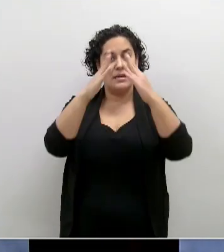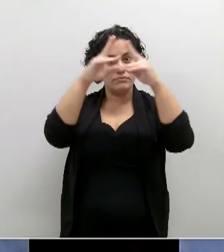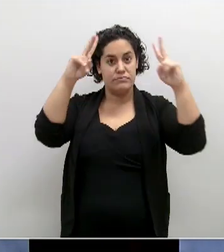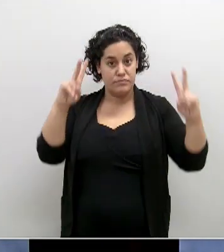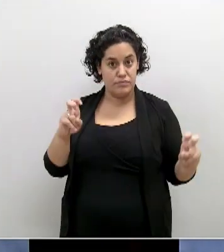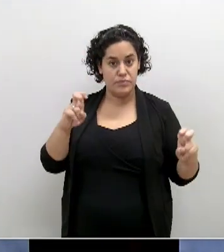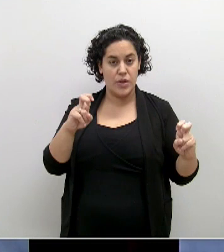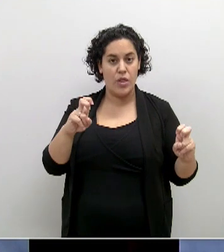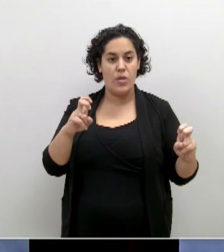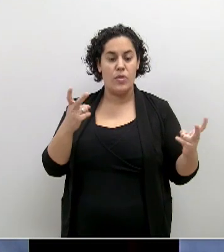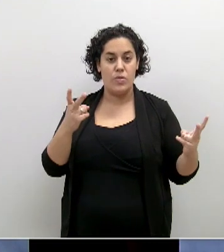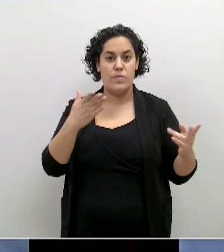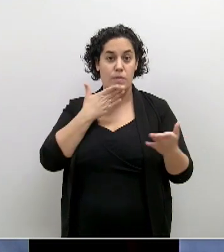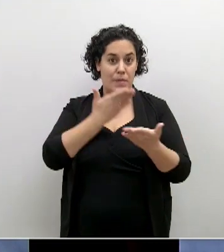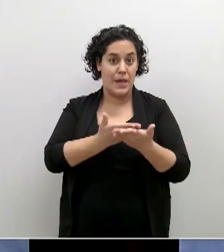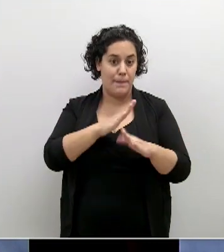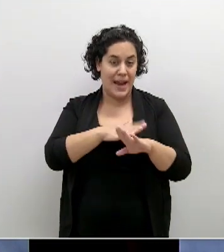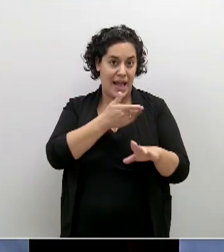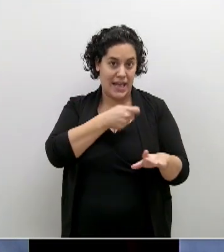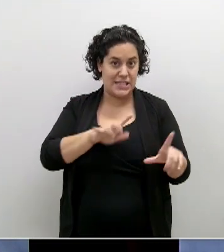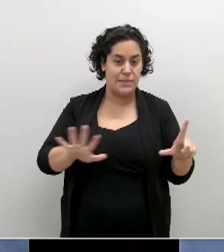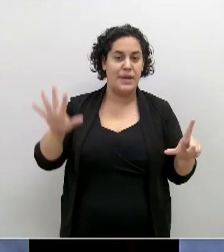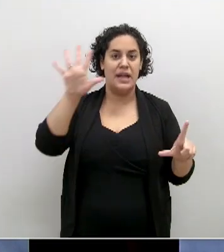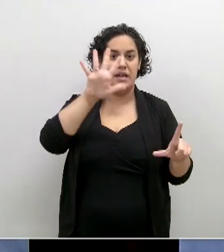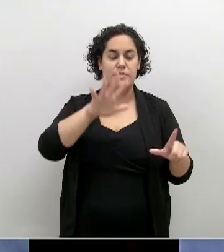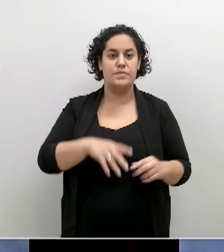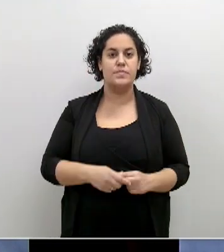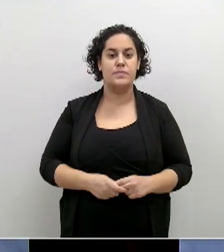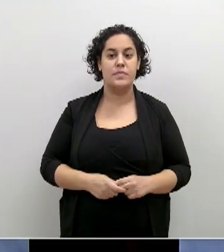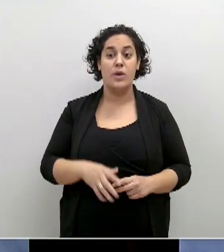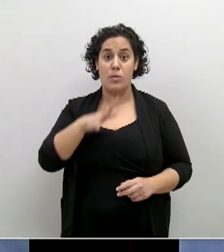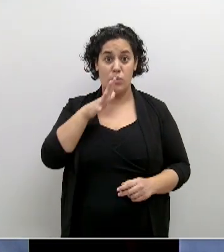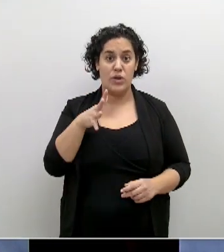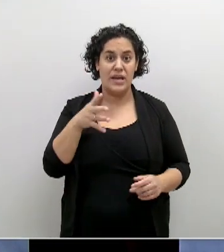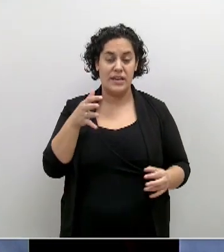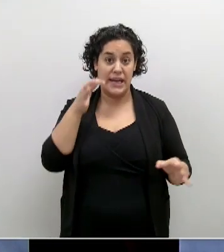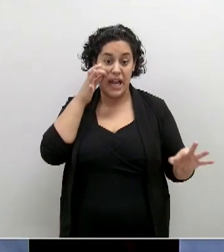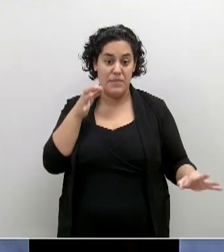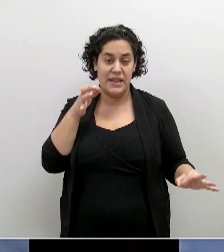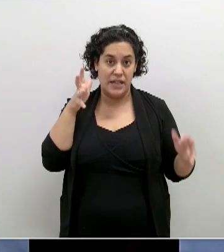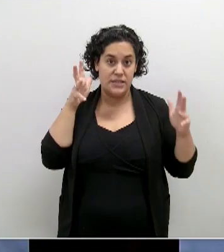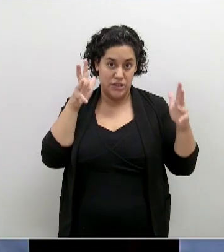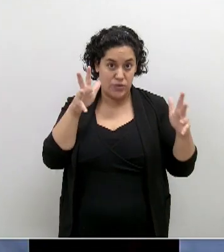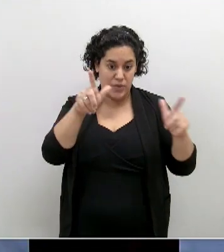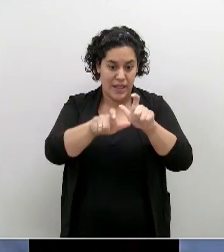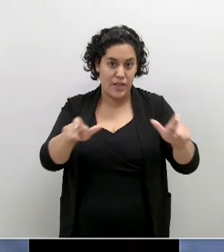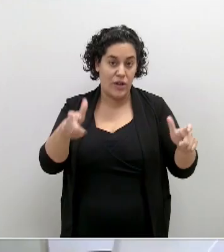sentido de que, bueno, pues ya lo están recomendando, ¿no? Se lo están recomendando a los